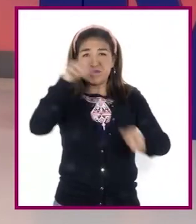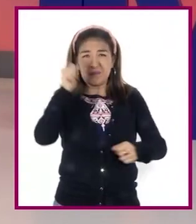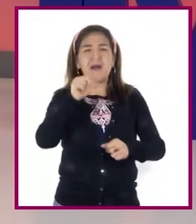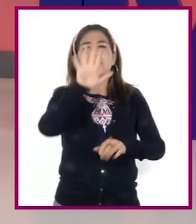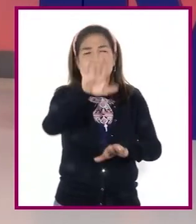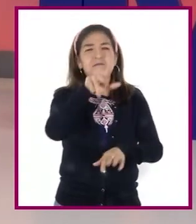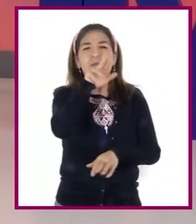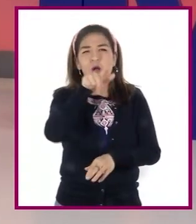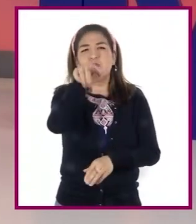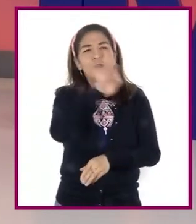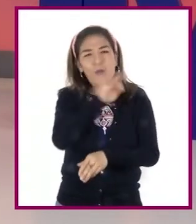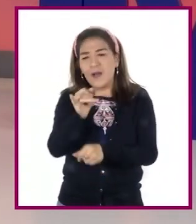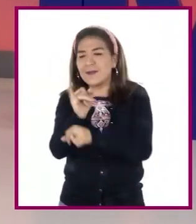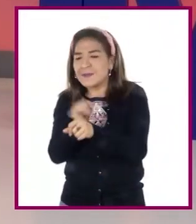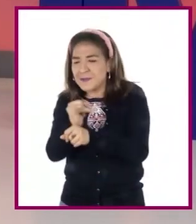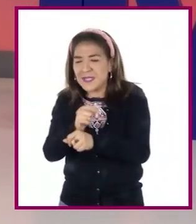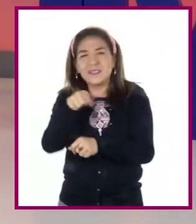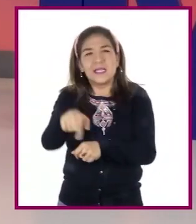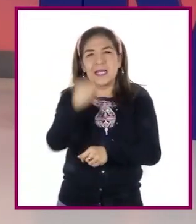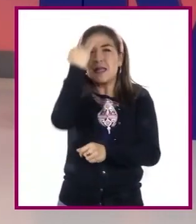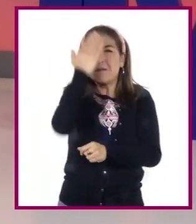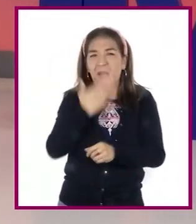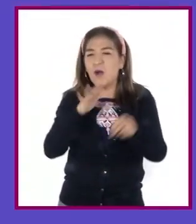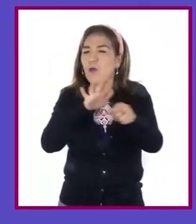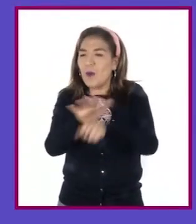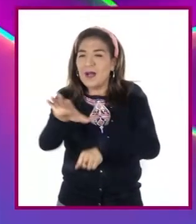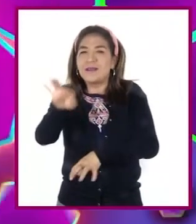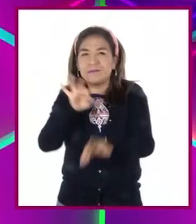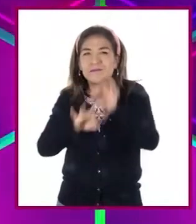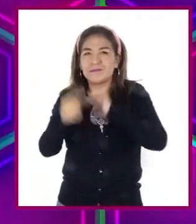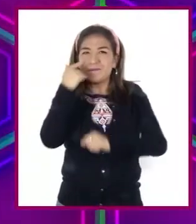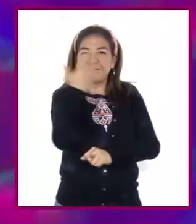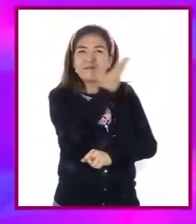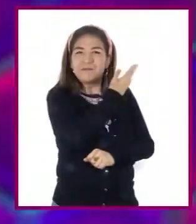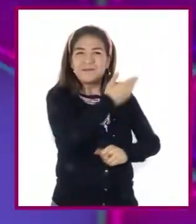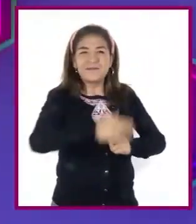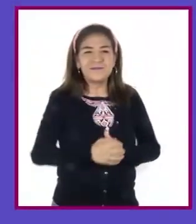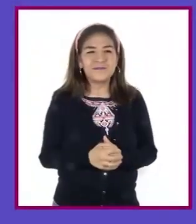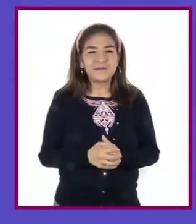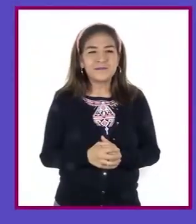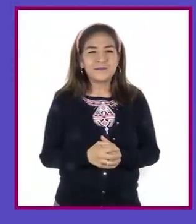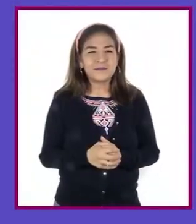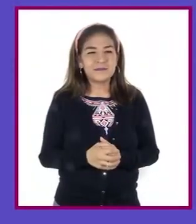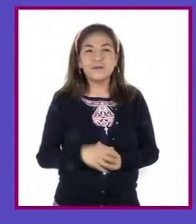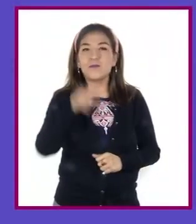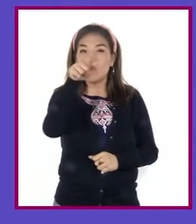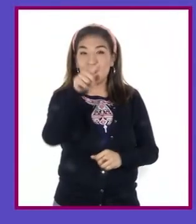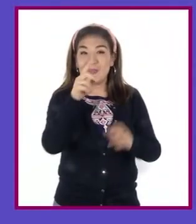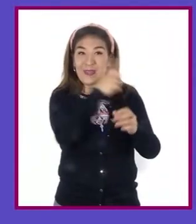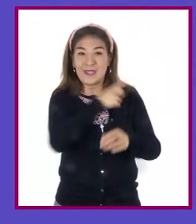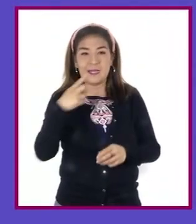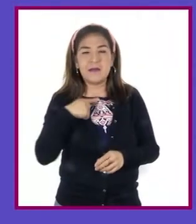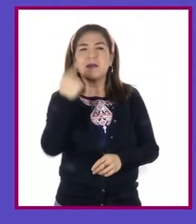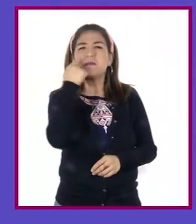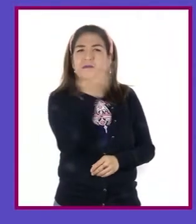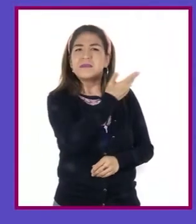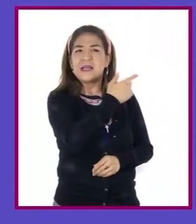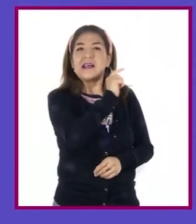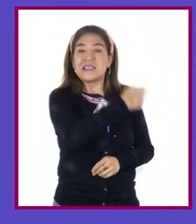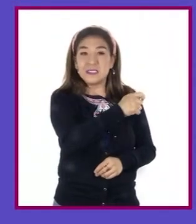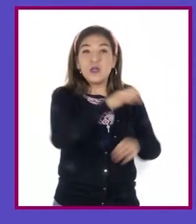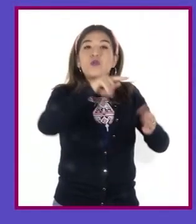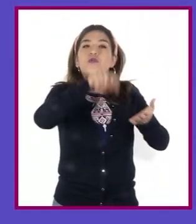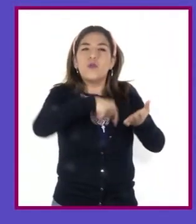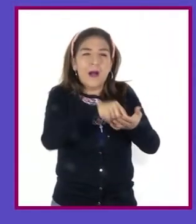buscar imágenes como estas y escribir a partir de ellas. Tengan en cuenta que lo importante no es tanto describir